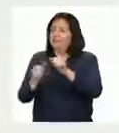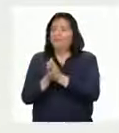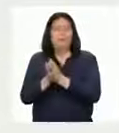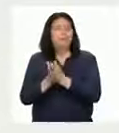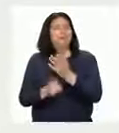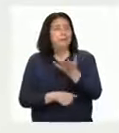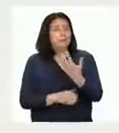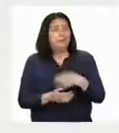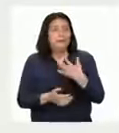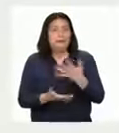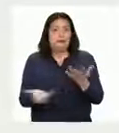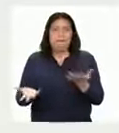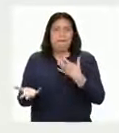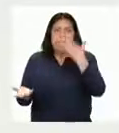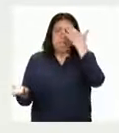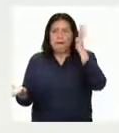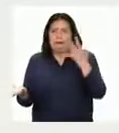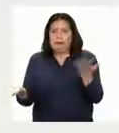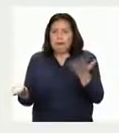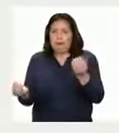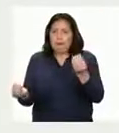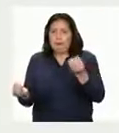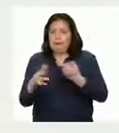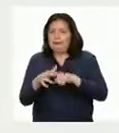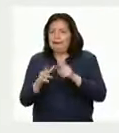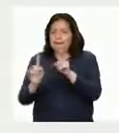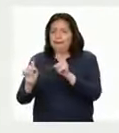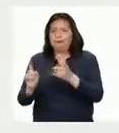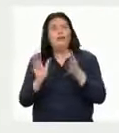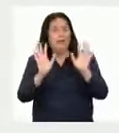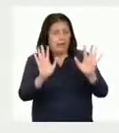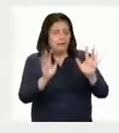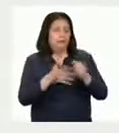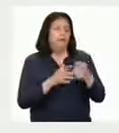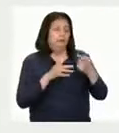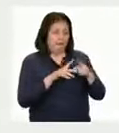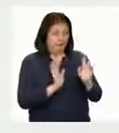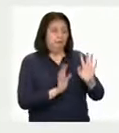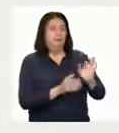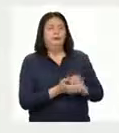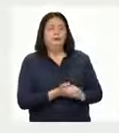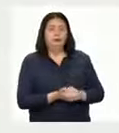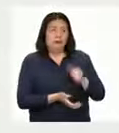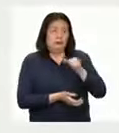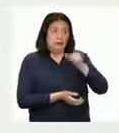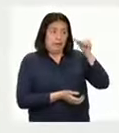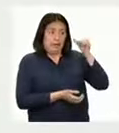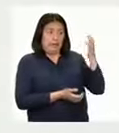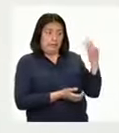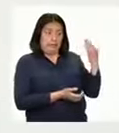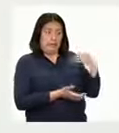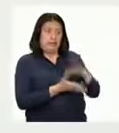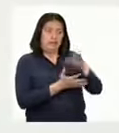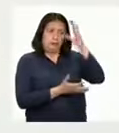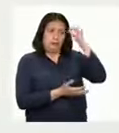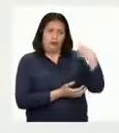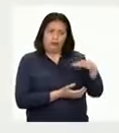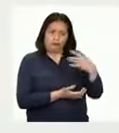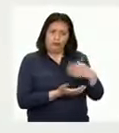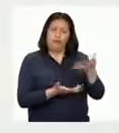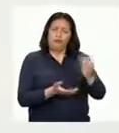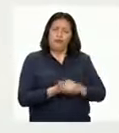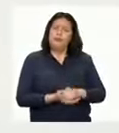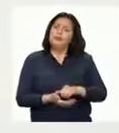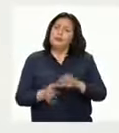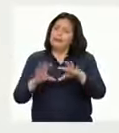Uy, pero no sé por dónde empezar. Partamos desde aquí. Ayer aprendimos que es muy común que